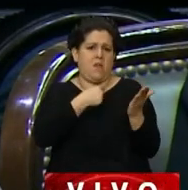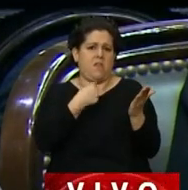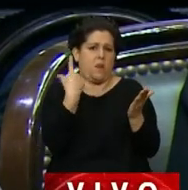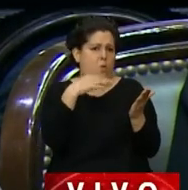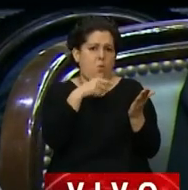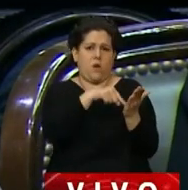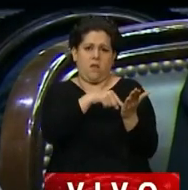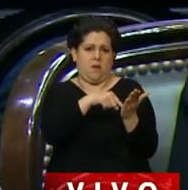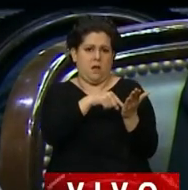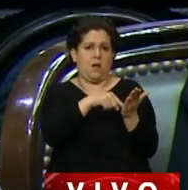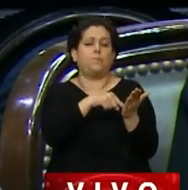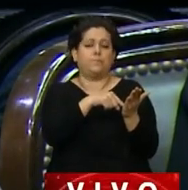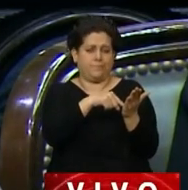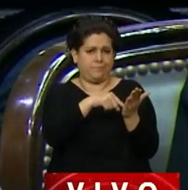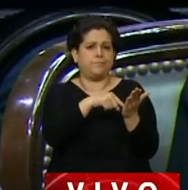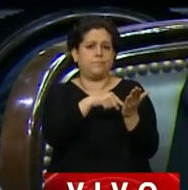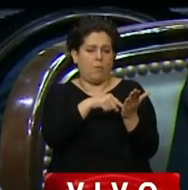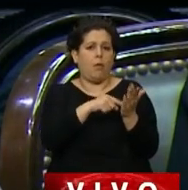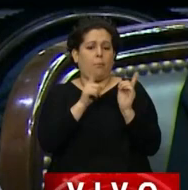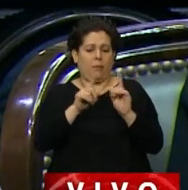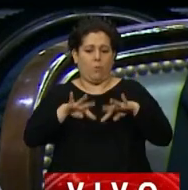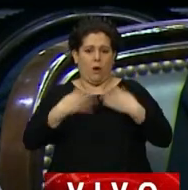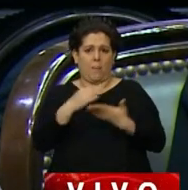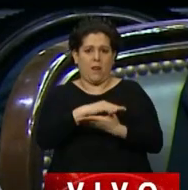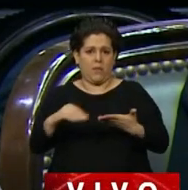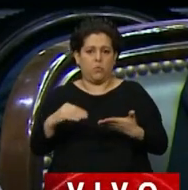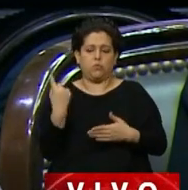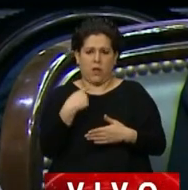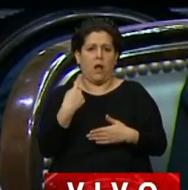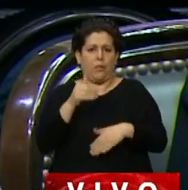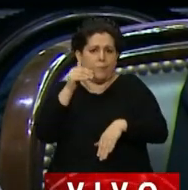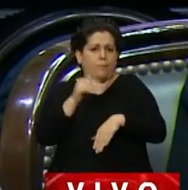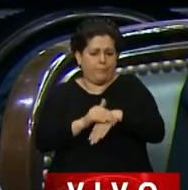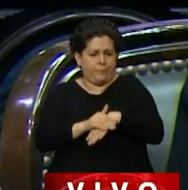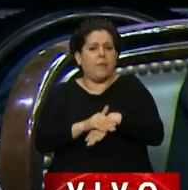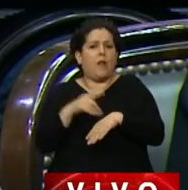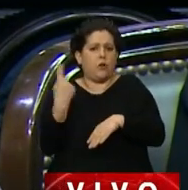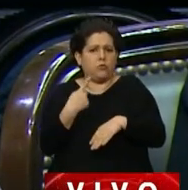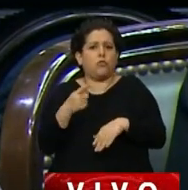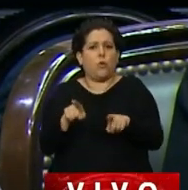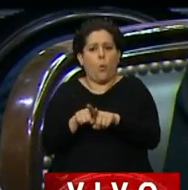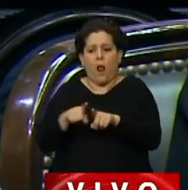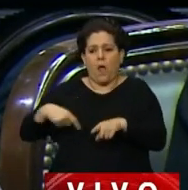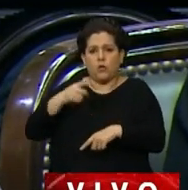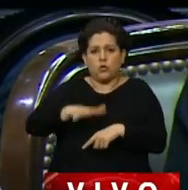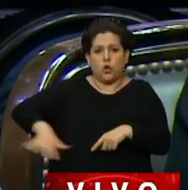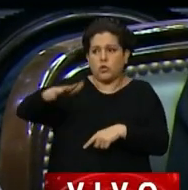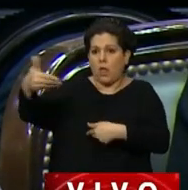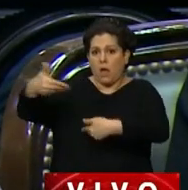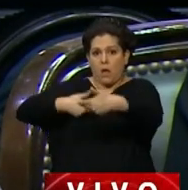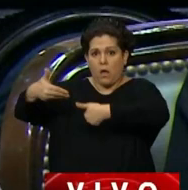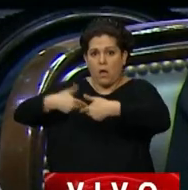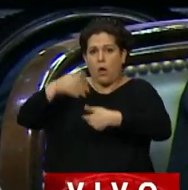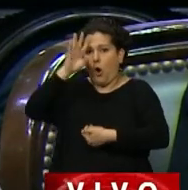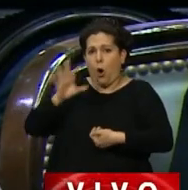esta secuencia es obviamente esta Cámara. Nosotros tenemos la representación de la voluntad popular, de la opinión